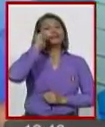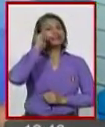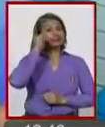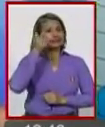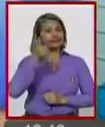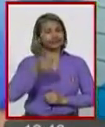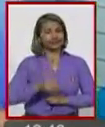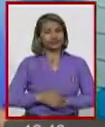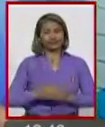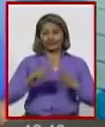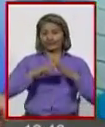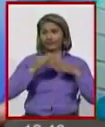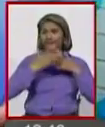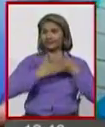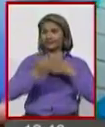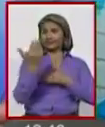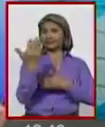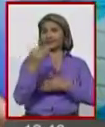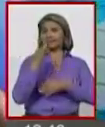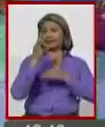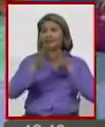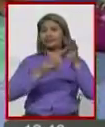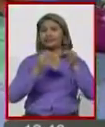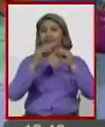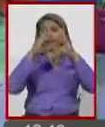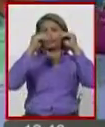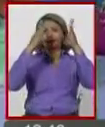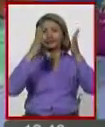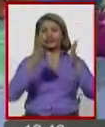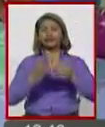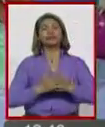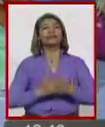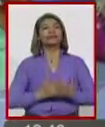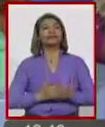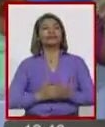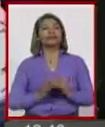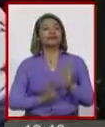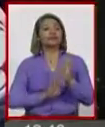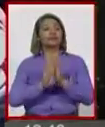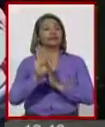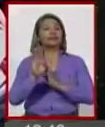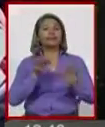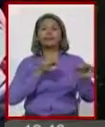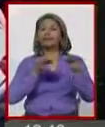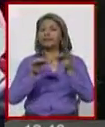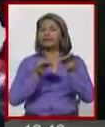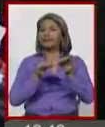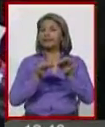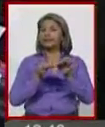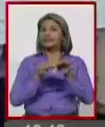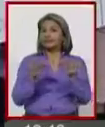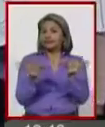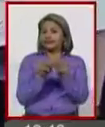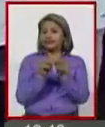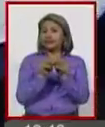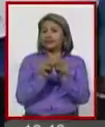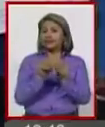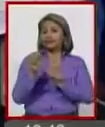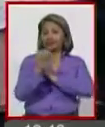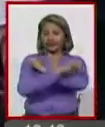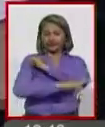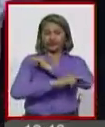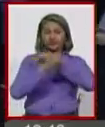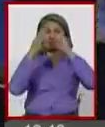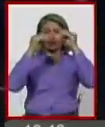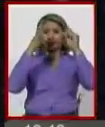mañana, a partir de las 15 horas en la Federación de Profesores, se lleve adelante una conferencia nacional de docentes. Esa conferencia nacional